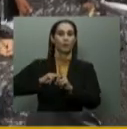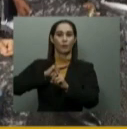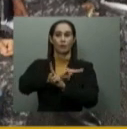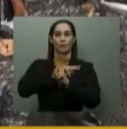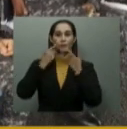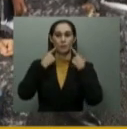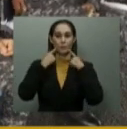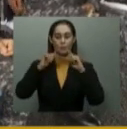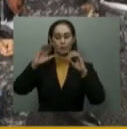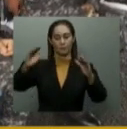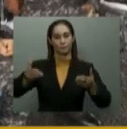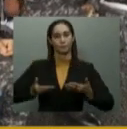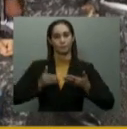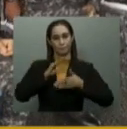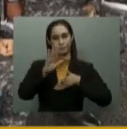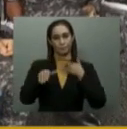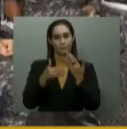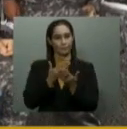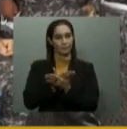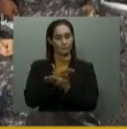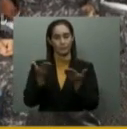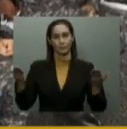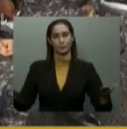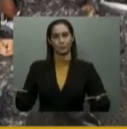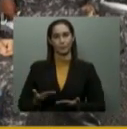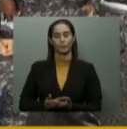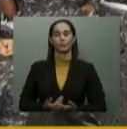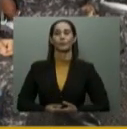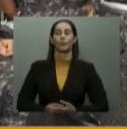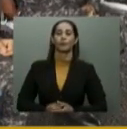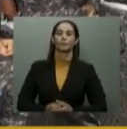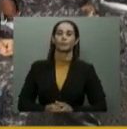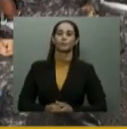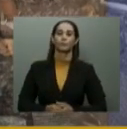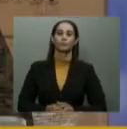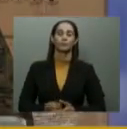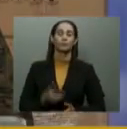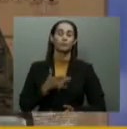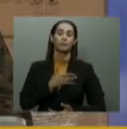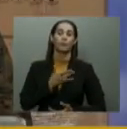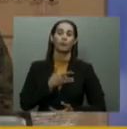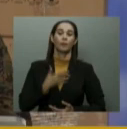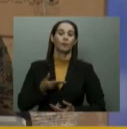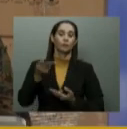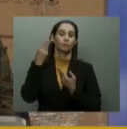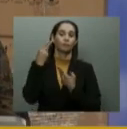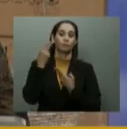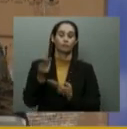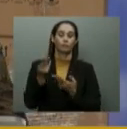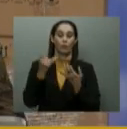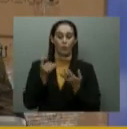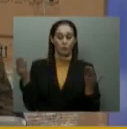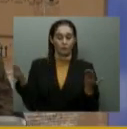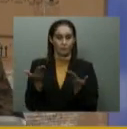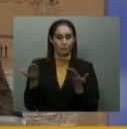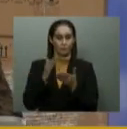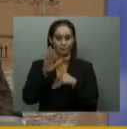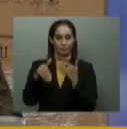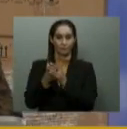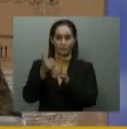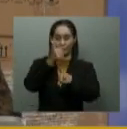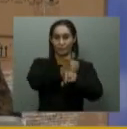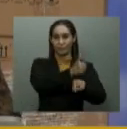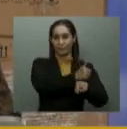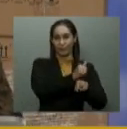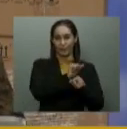internet te permite conectar ahora ahora eso también crea otra otra situación y es el